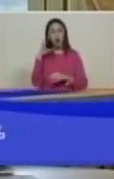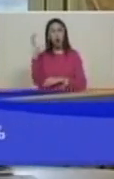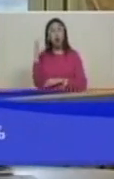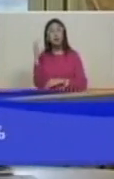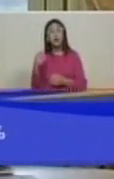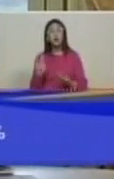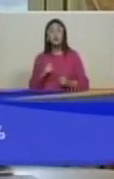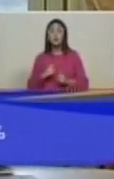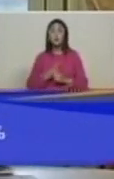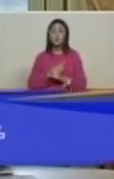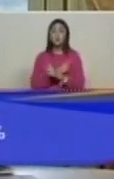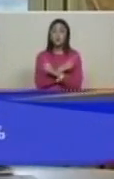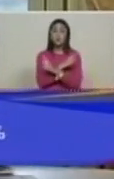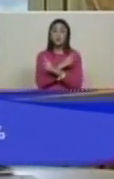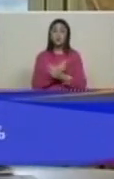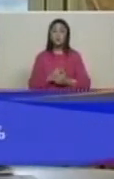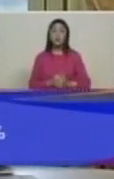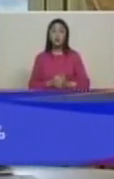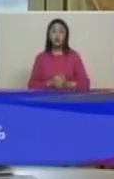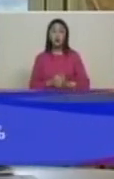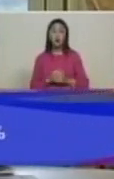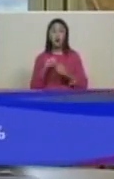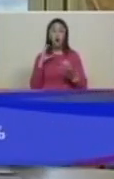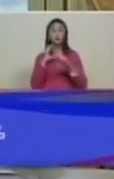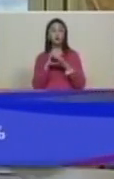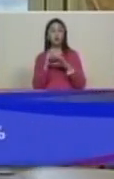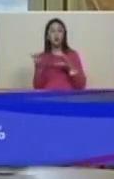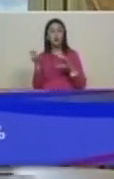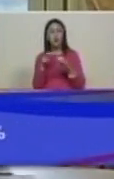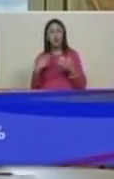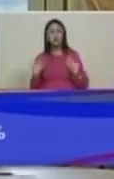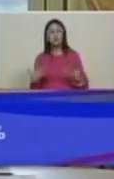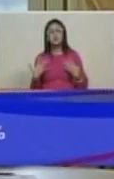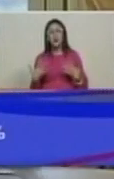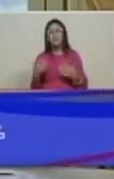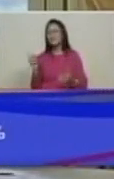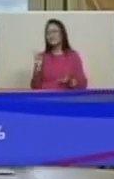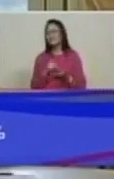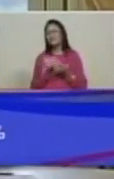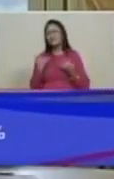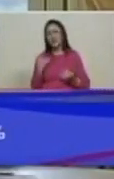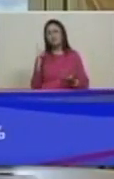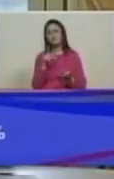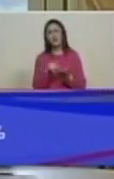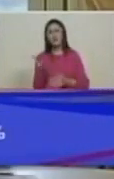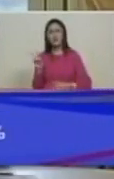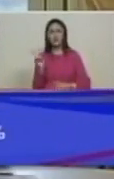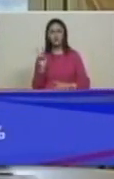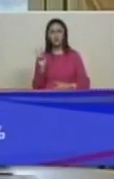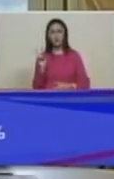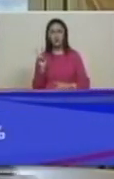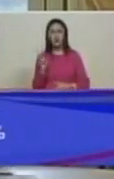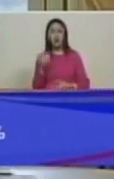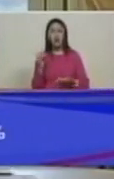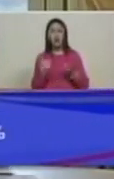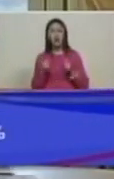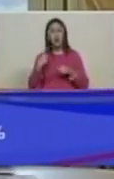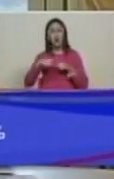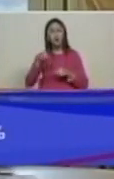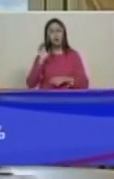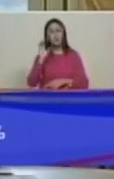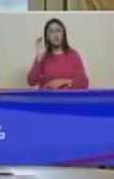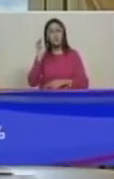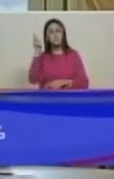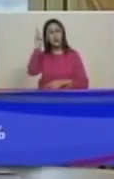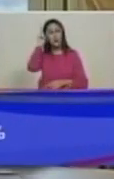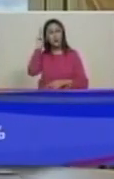desesperados, agarran el autobús que le mandamos, desesperados, vamos para Venezuela. Los que estaban en Lima y Quito,